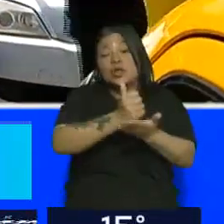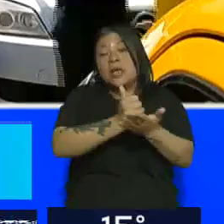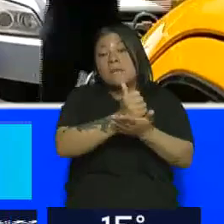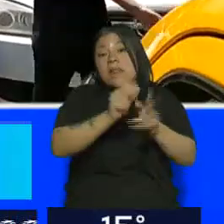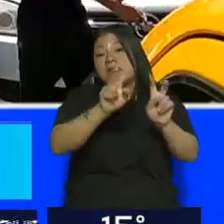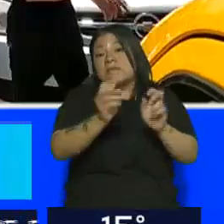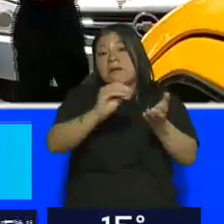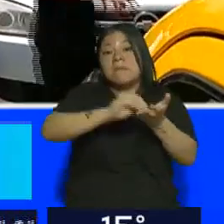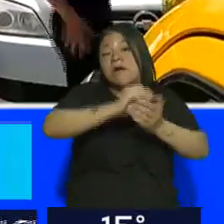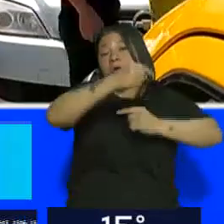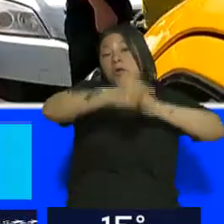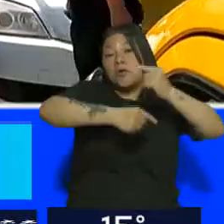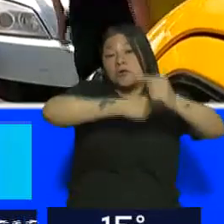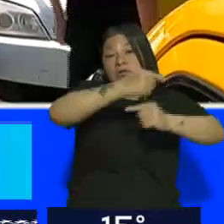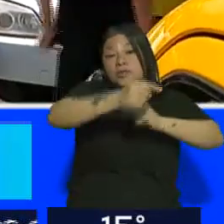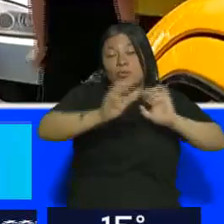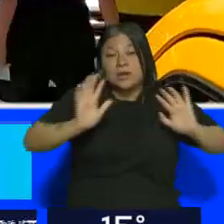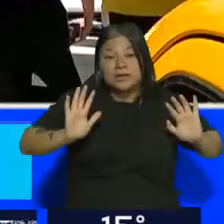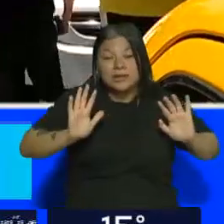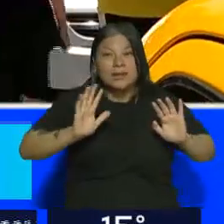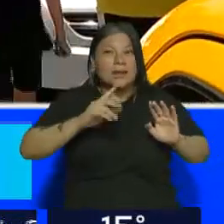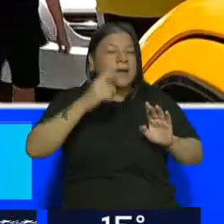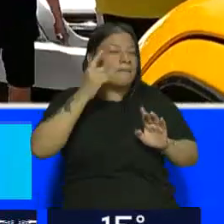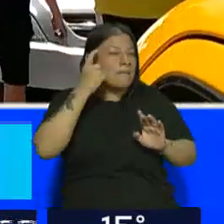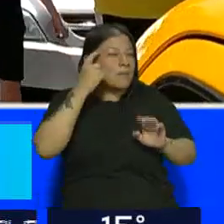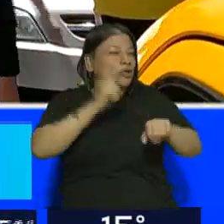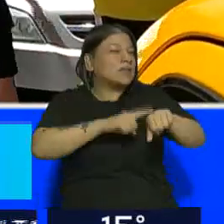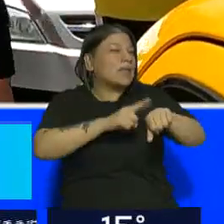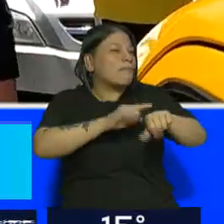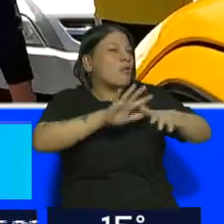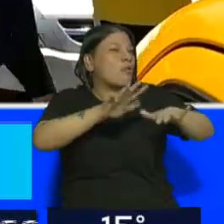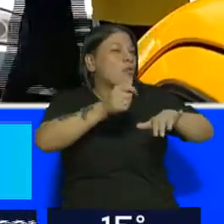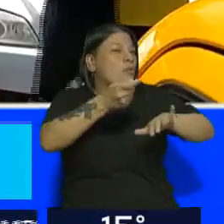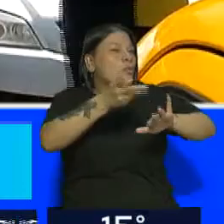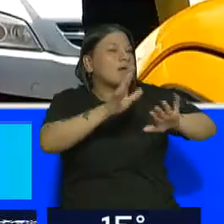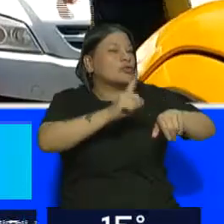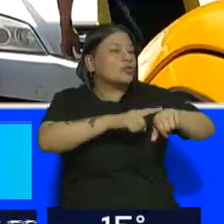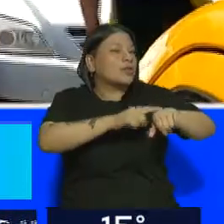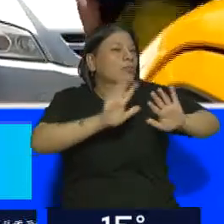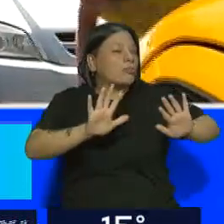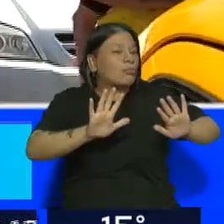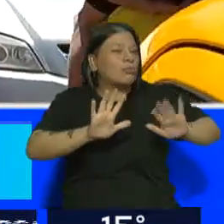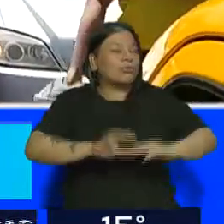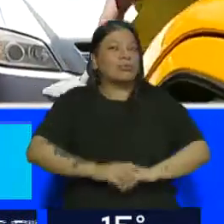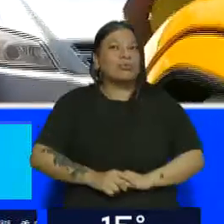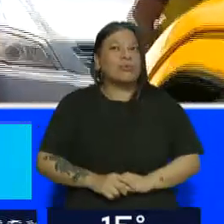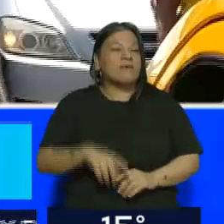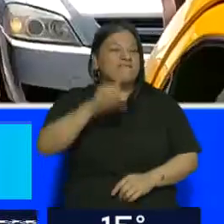algo, pero ¿cuánto calculás, Chicho? Viste, la estamos la haciendo esto, Dani, en creo vivo. Creo que es una jornada importante.